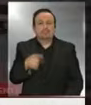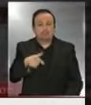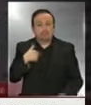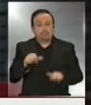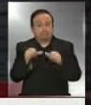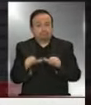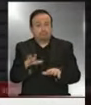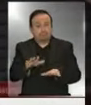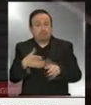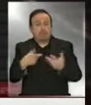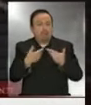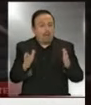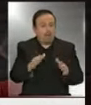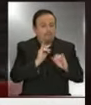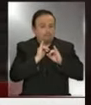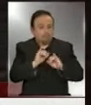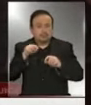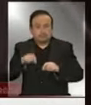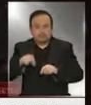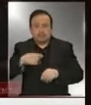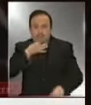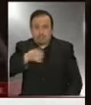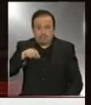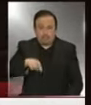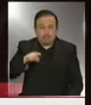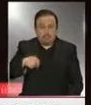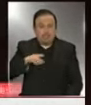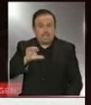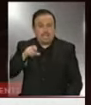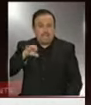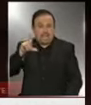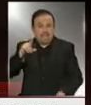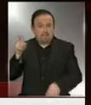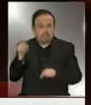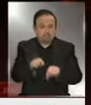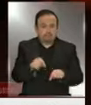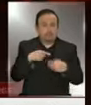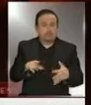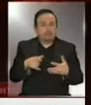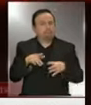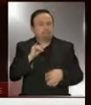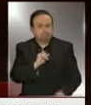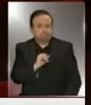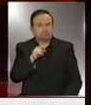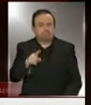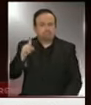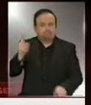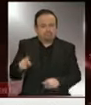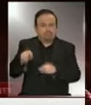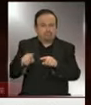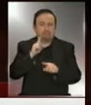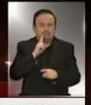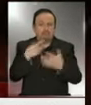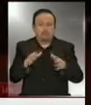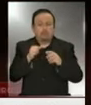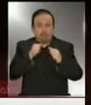acá atentos cualquier información en relación a lo que diga en él propiamente cuando llegue acá al lugar para confirmar si efectivamente el lugar está